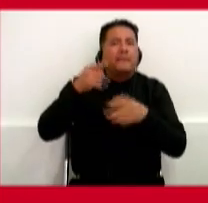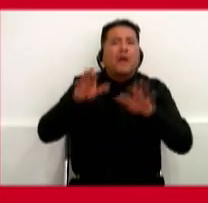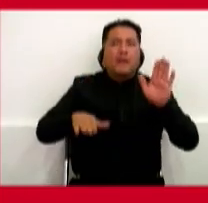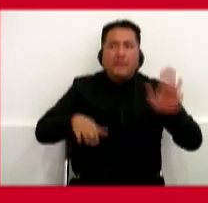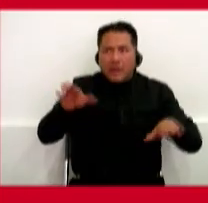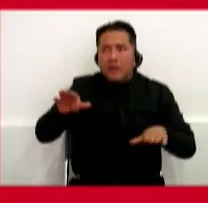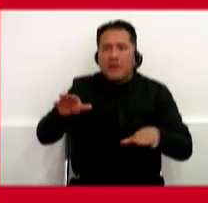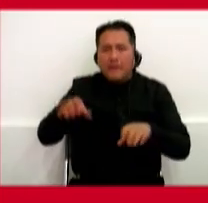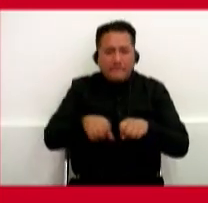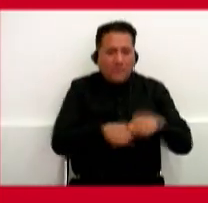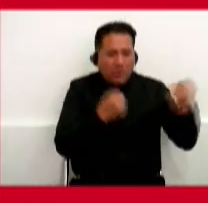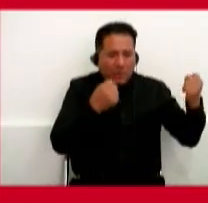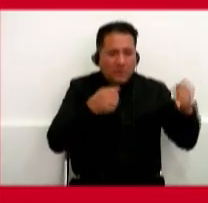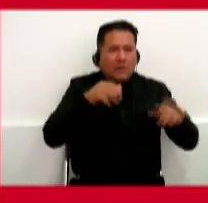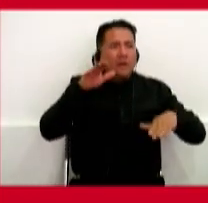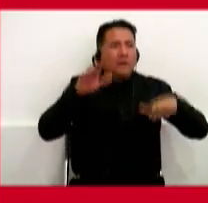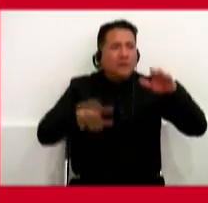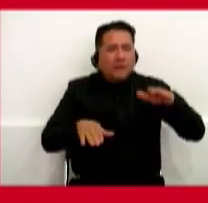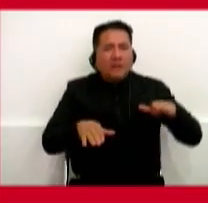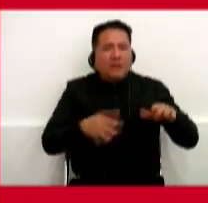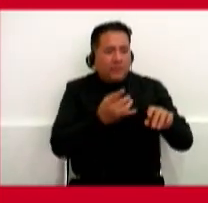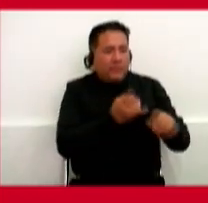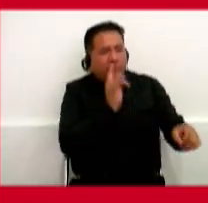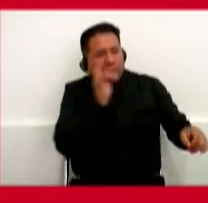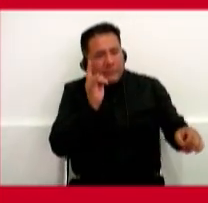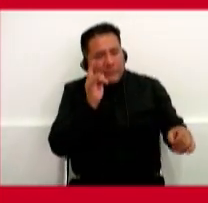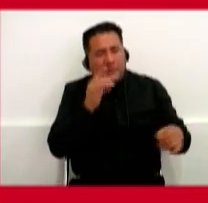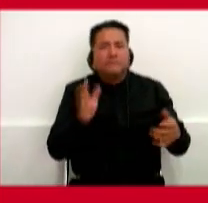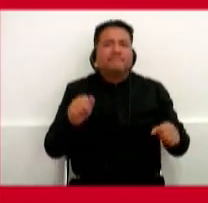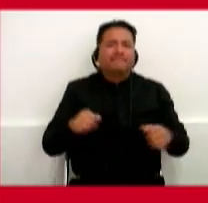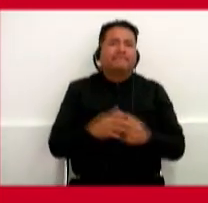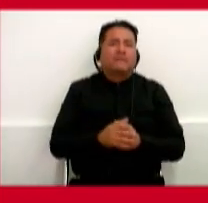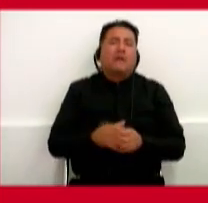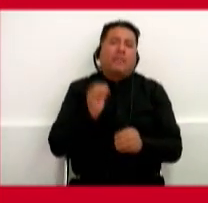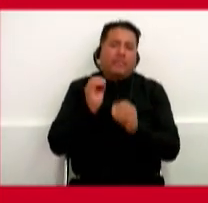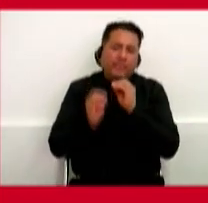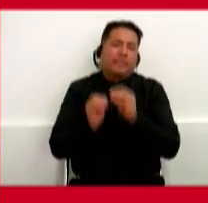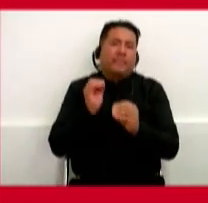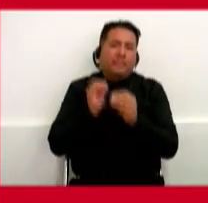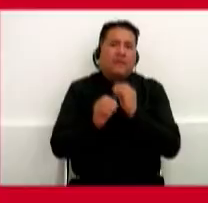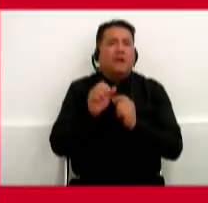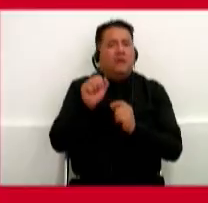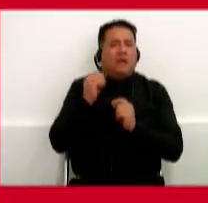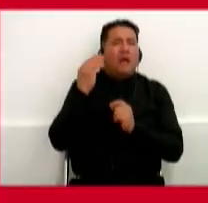superior. Adicional a eso, hemos